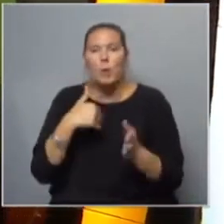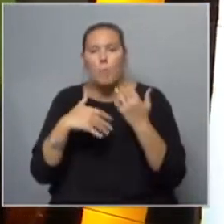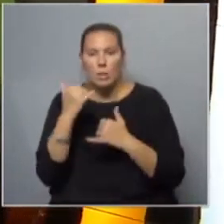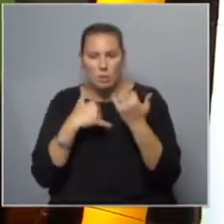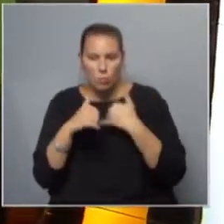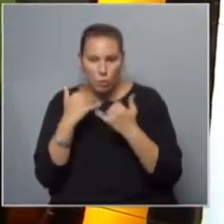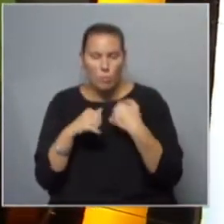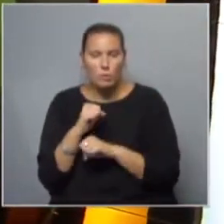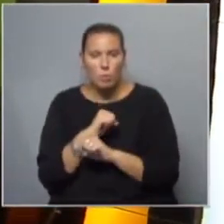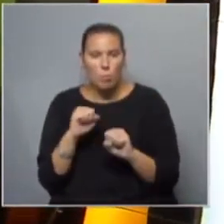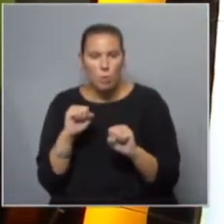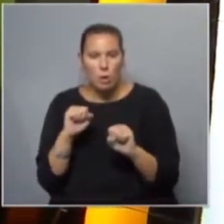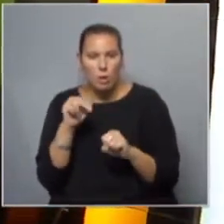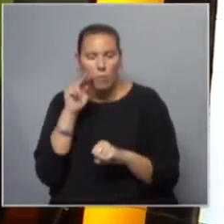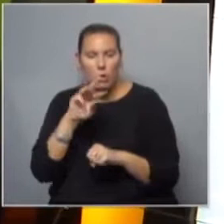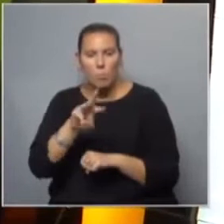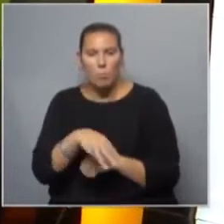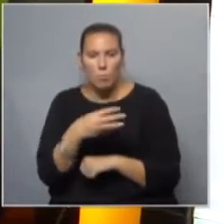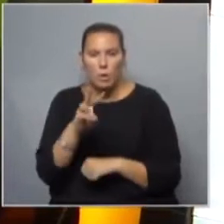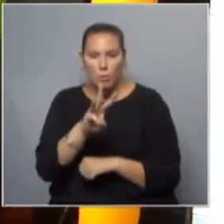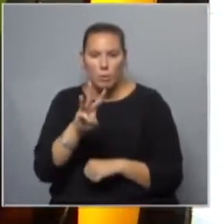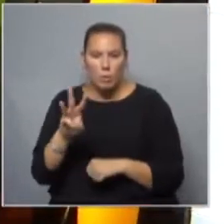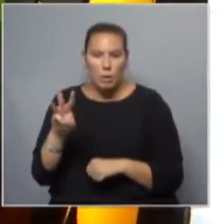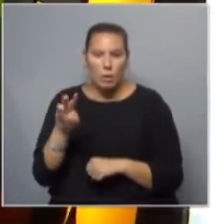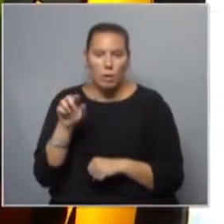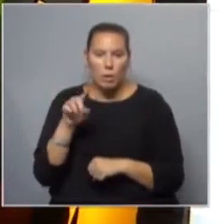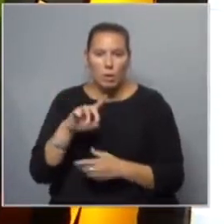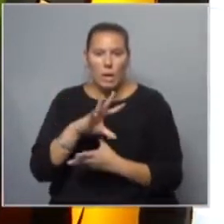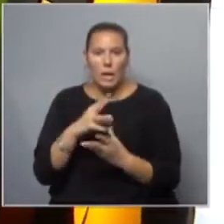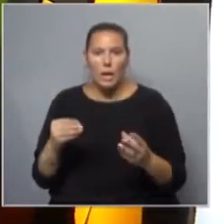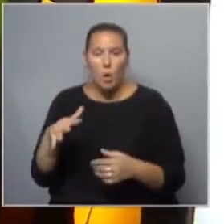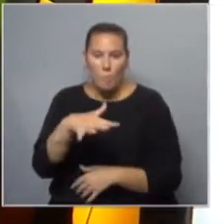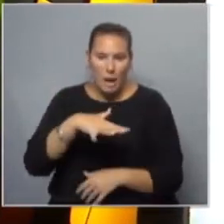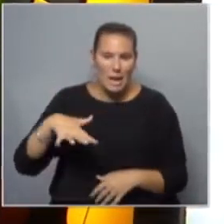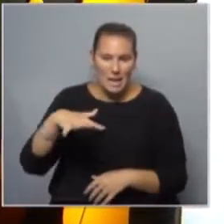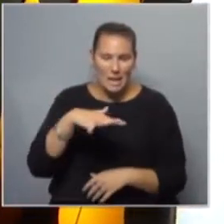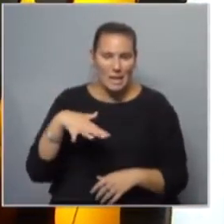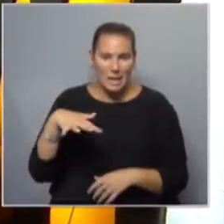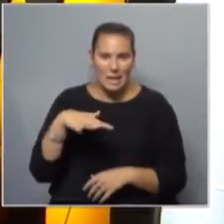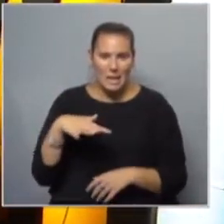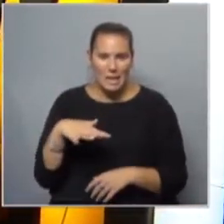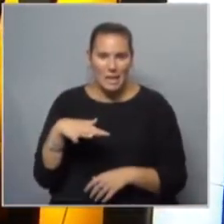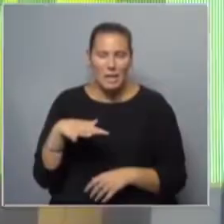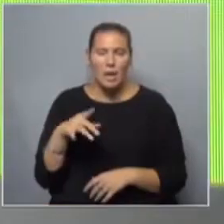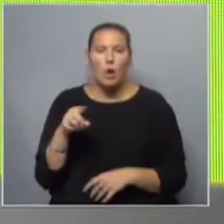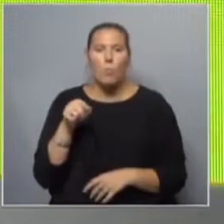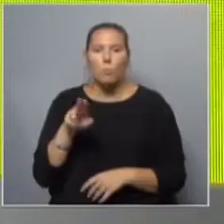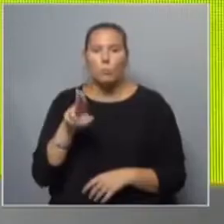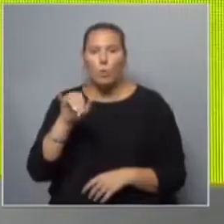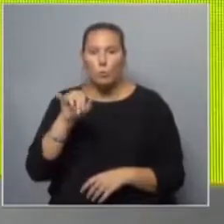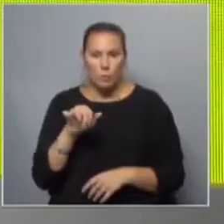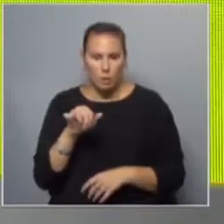información pueden ver la página www.geoparque en singular,